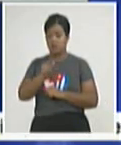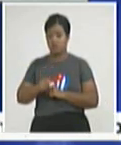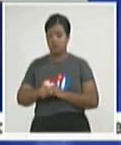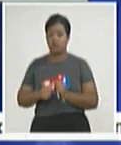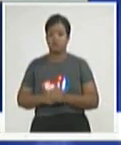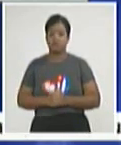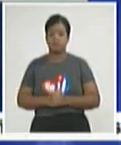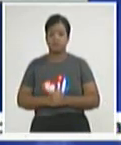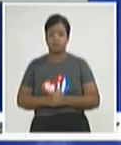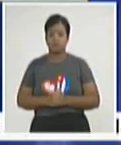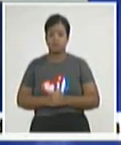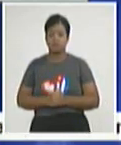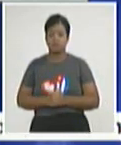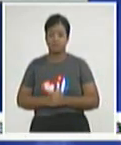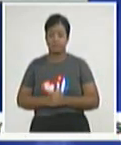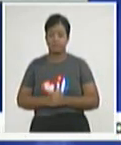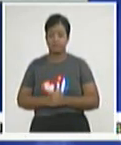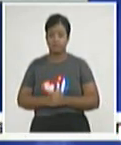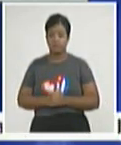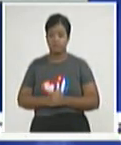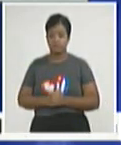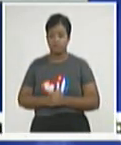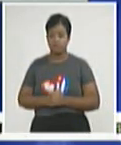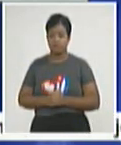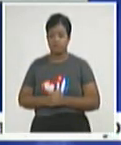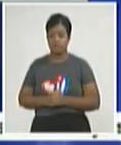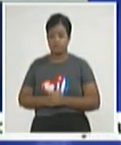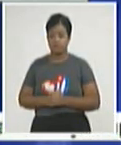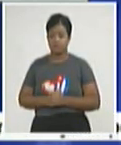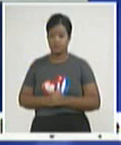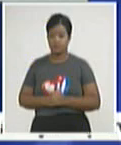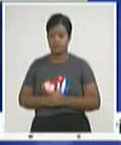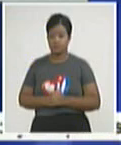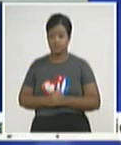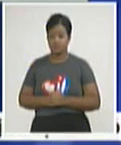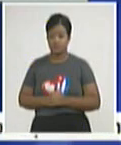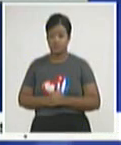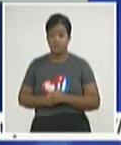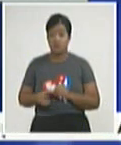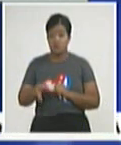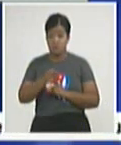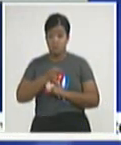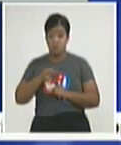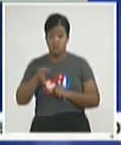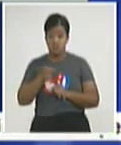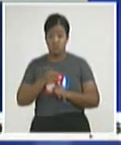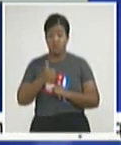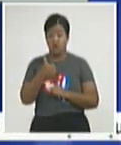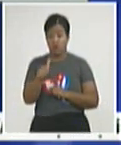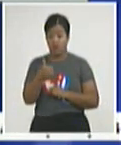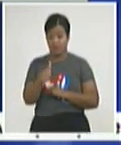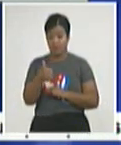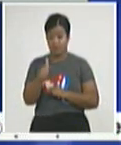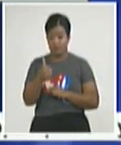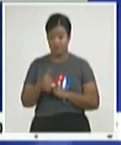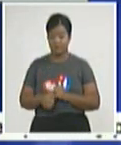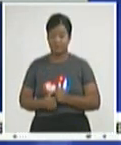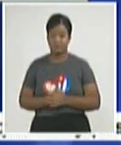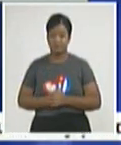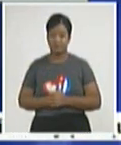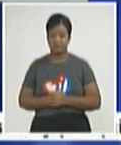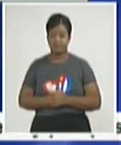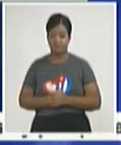170 casos menos en relación con la jornada anterior y con una transmisión presente en 10 de sus 11